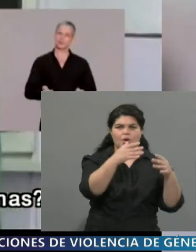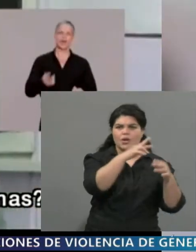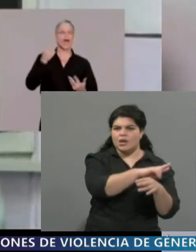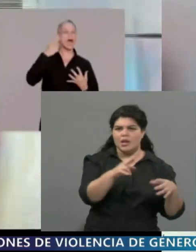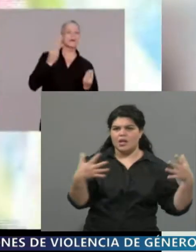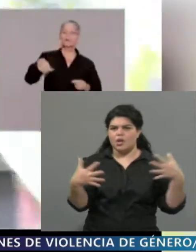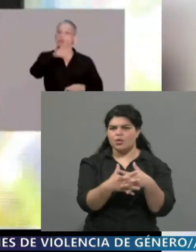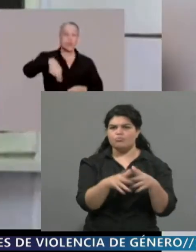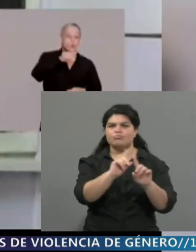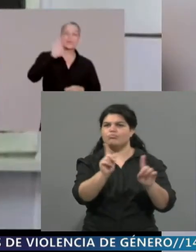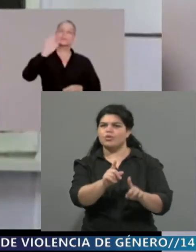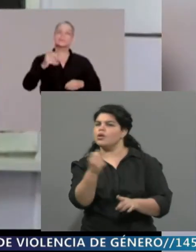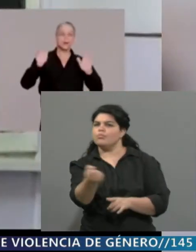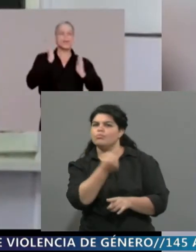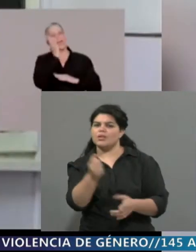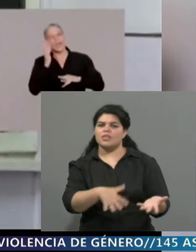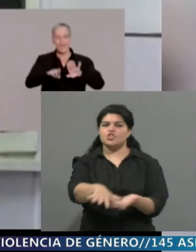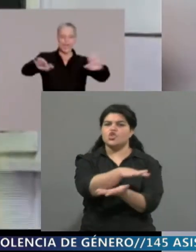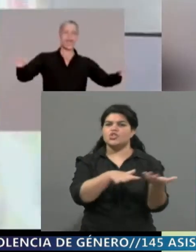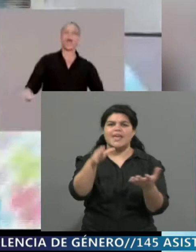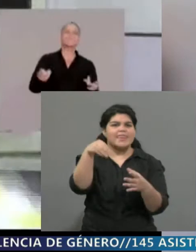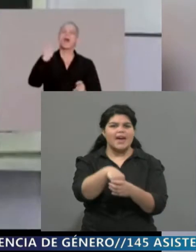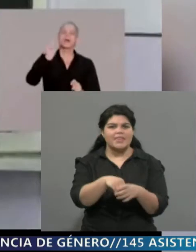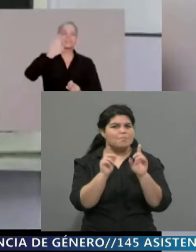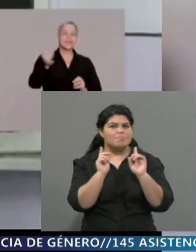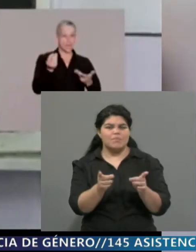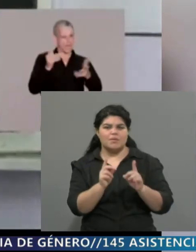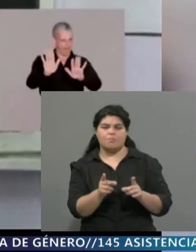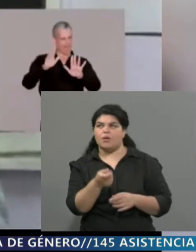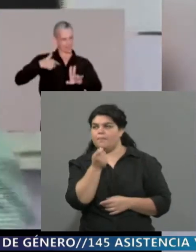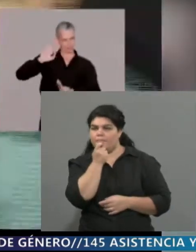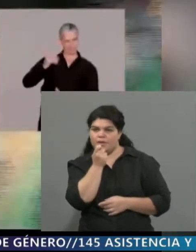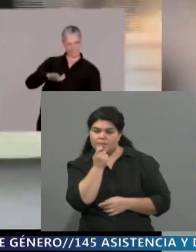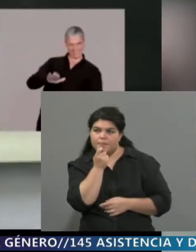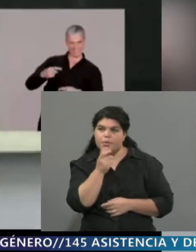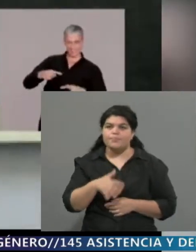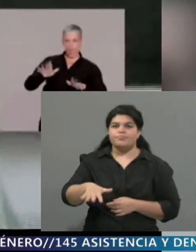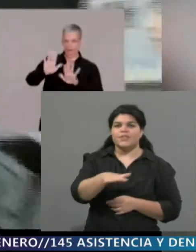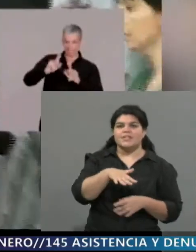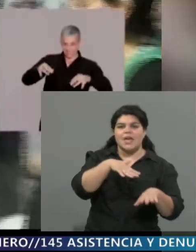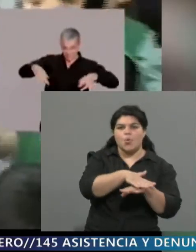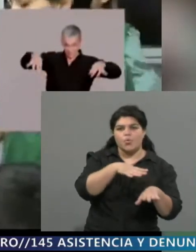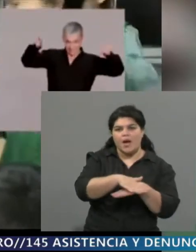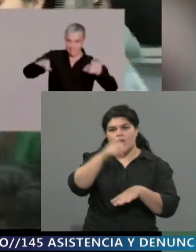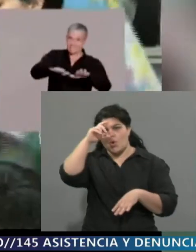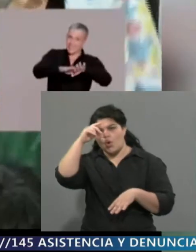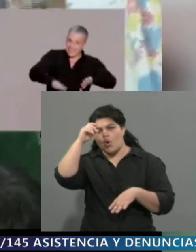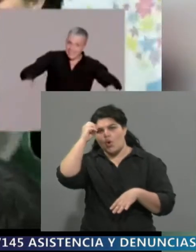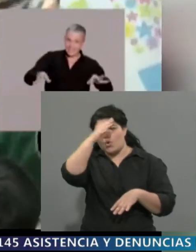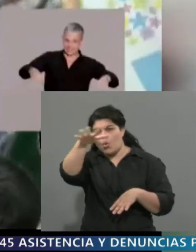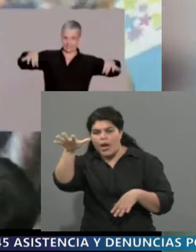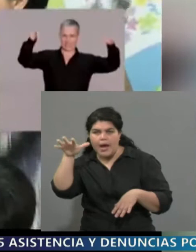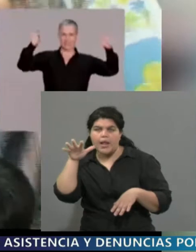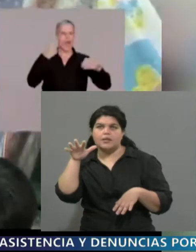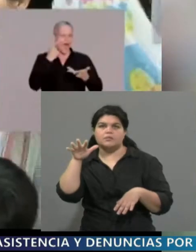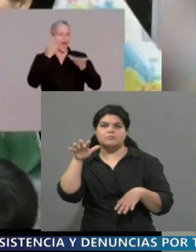adaptar en general a la realidad sociocultural del establecimiento, si es urbano o rural, si tiene personas, no sé,